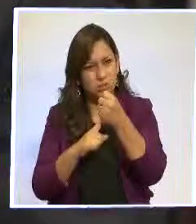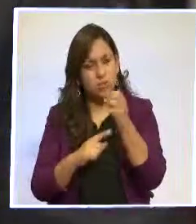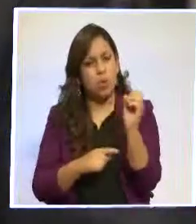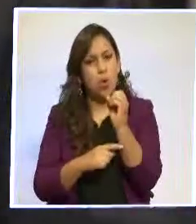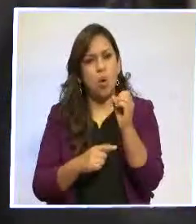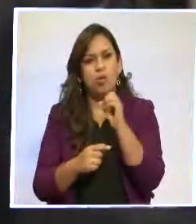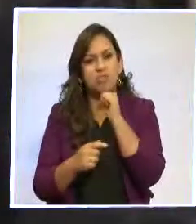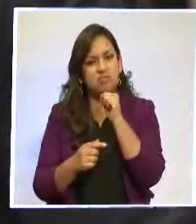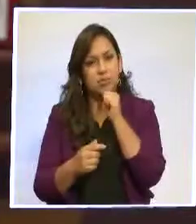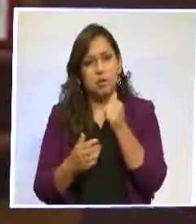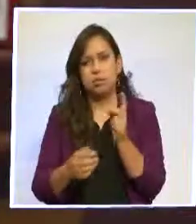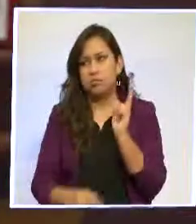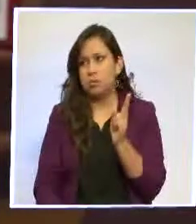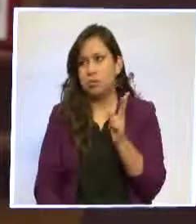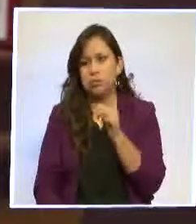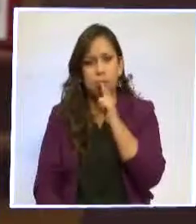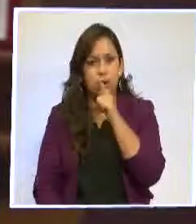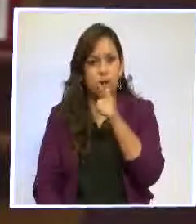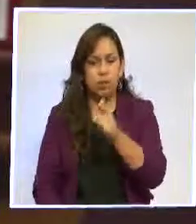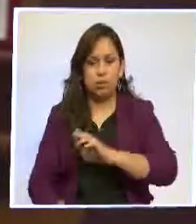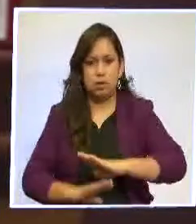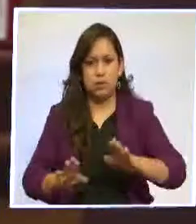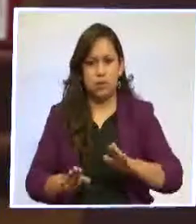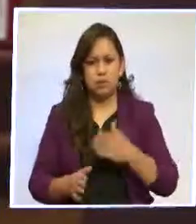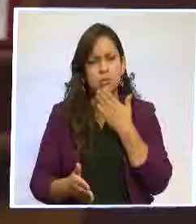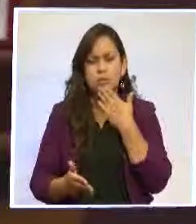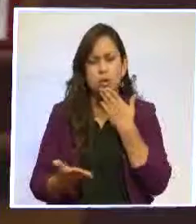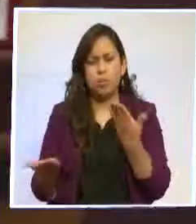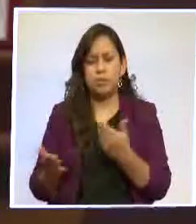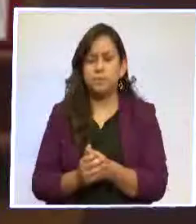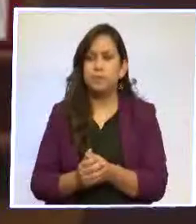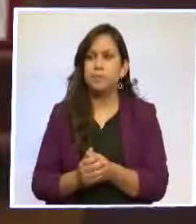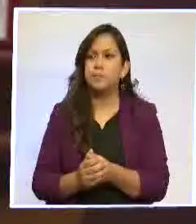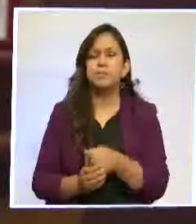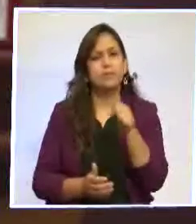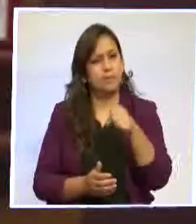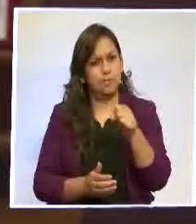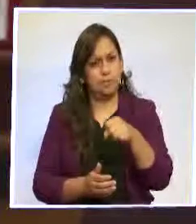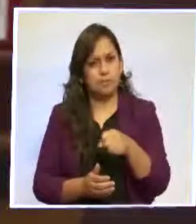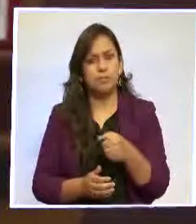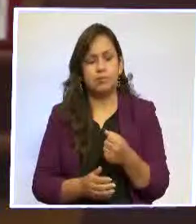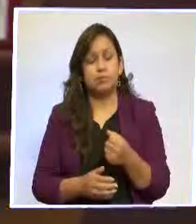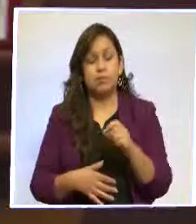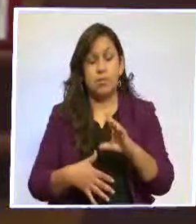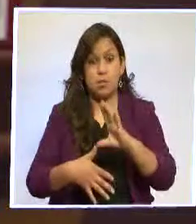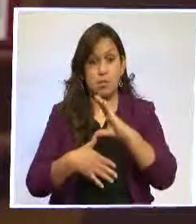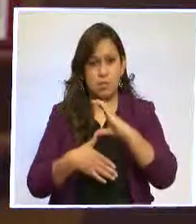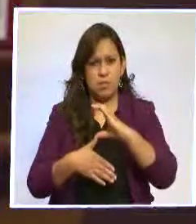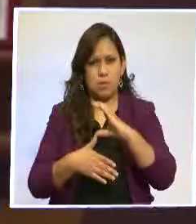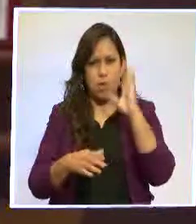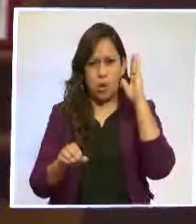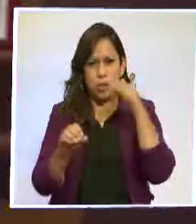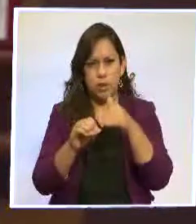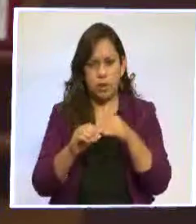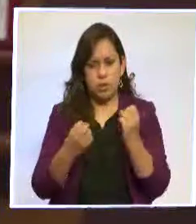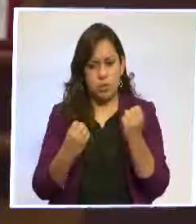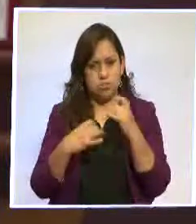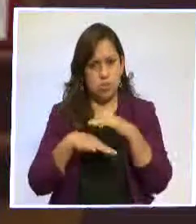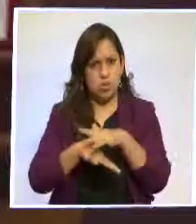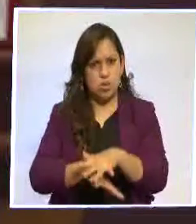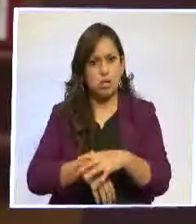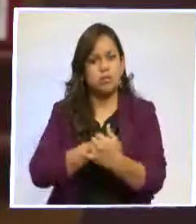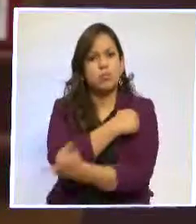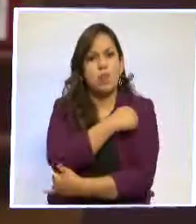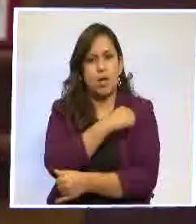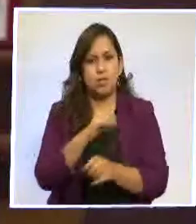todavía sigue siendo retórica? Yo creo que la CELAC tiene un gran objetivo, el objetivo de la integración latinoamericana y caribeña. Y en ese sentido es